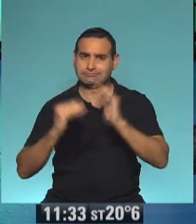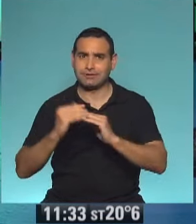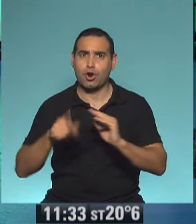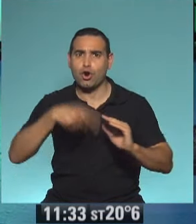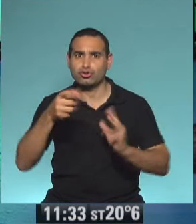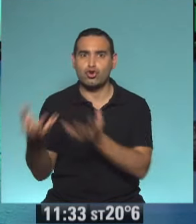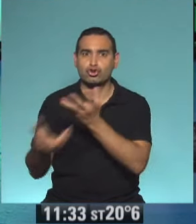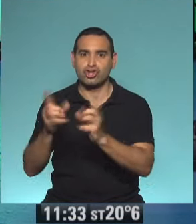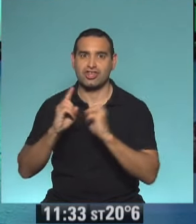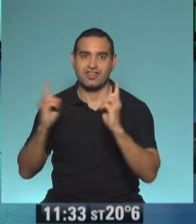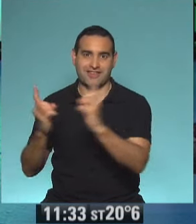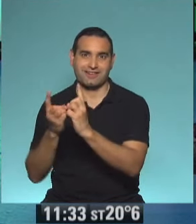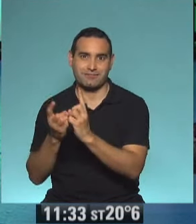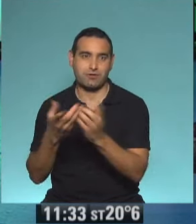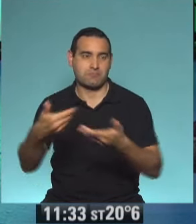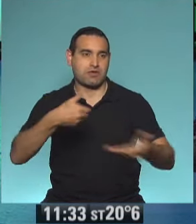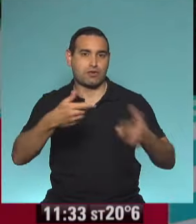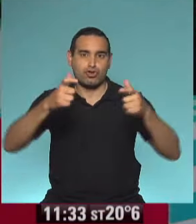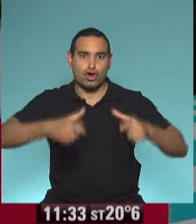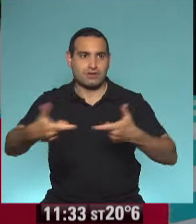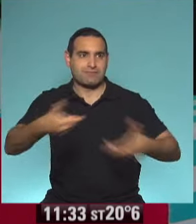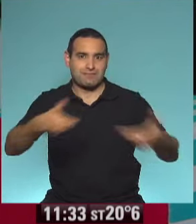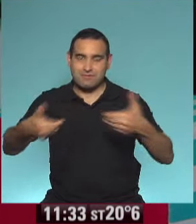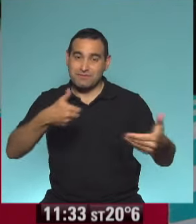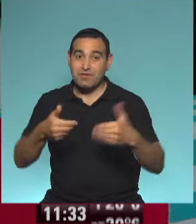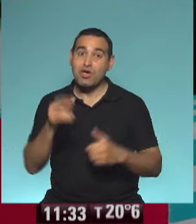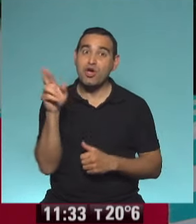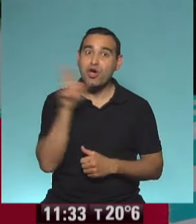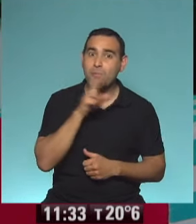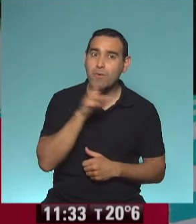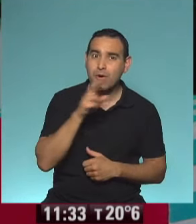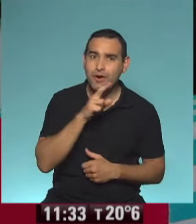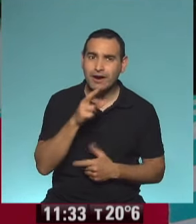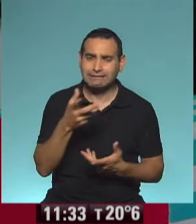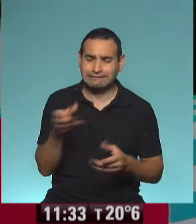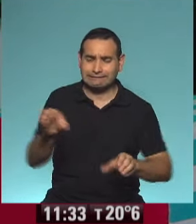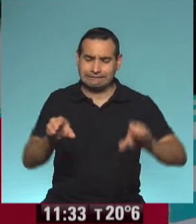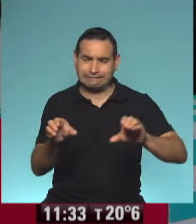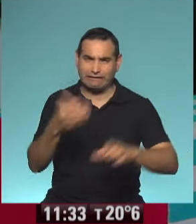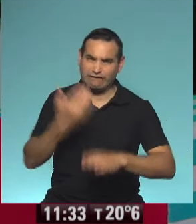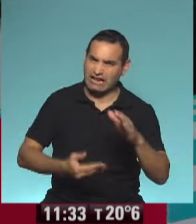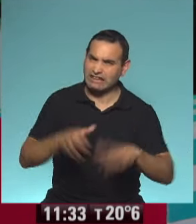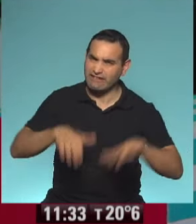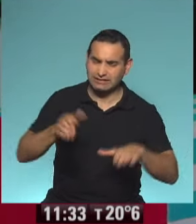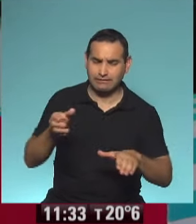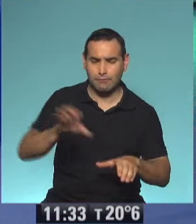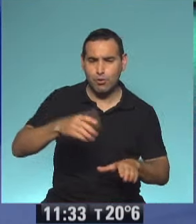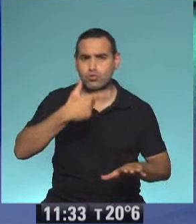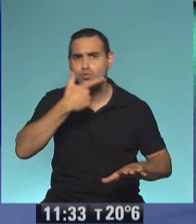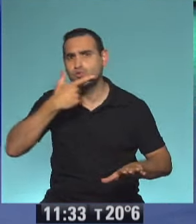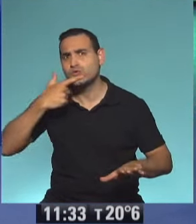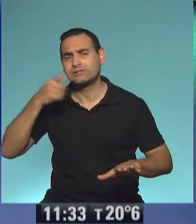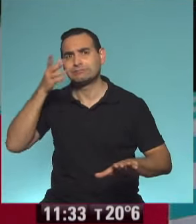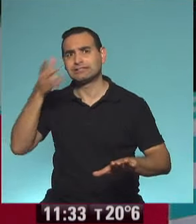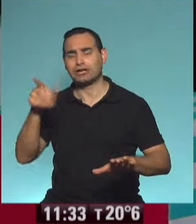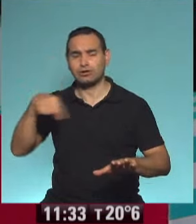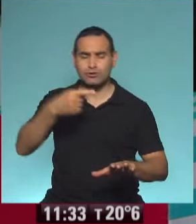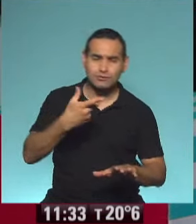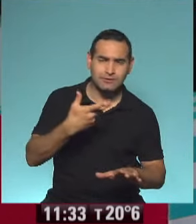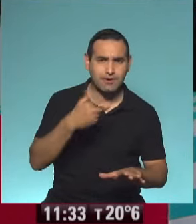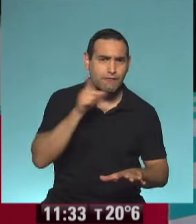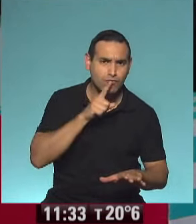poder cumplir con tantos pedidos. Ella no siempre repetía bien las proporciones. A veces resultaba más dulce, otras tenía más